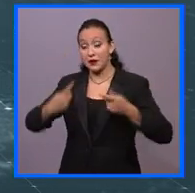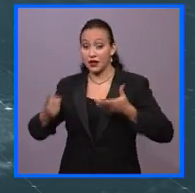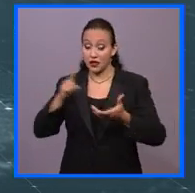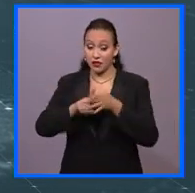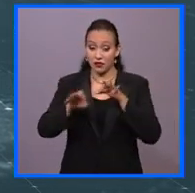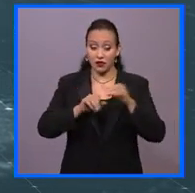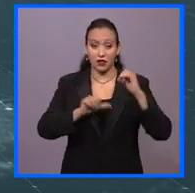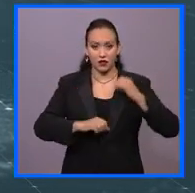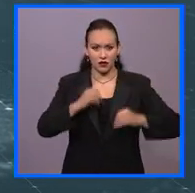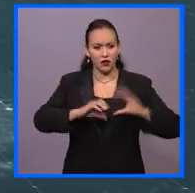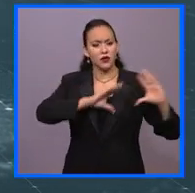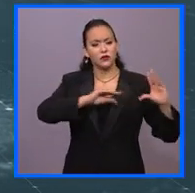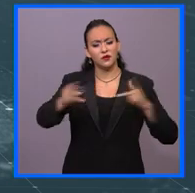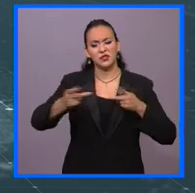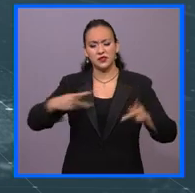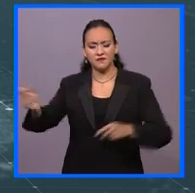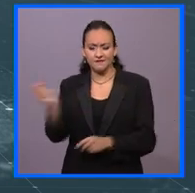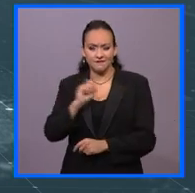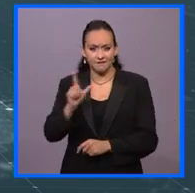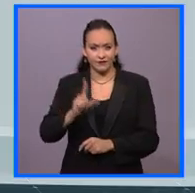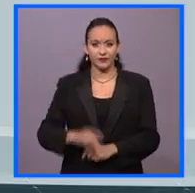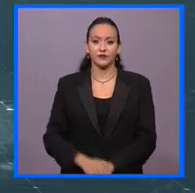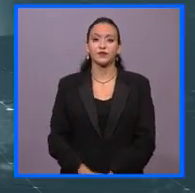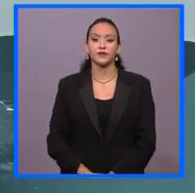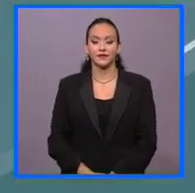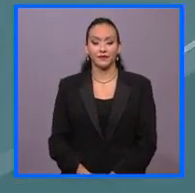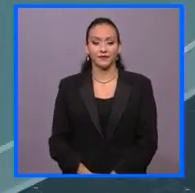Judicial Federal, aseguró la ministra Ríos Farjat.